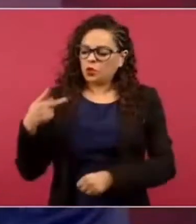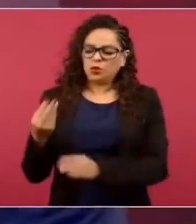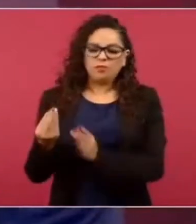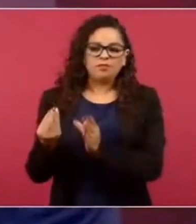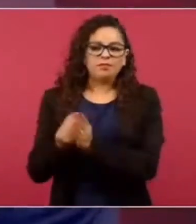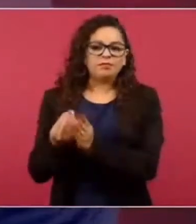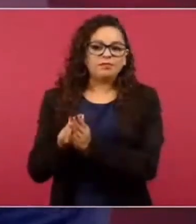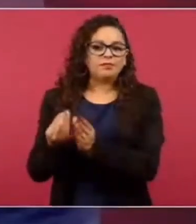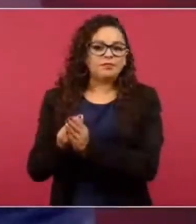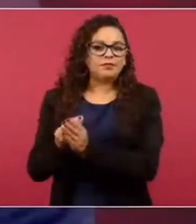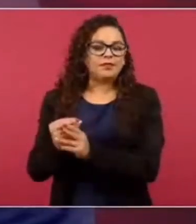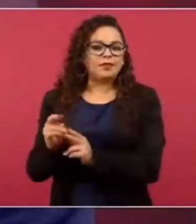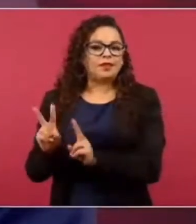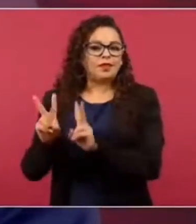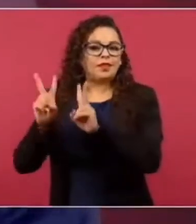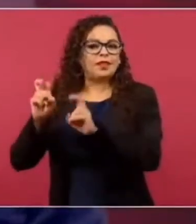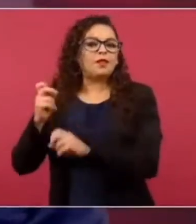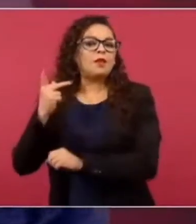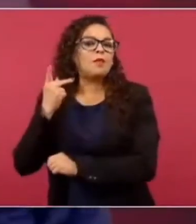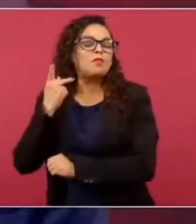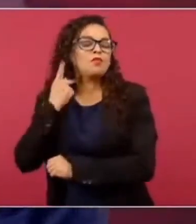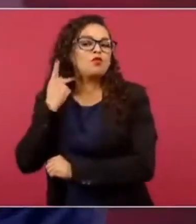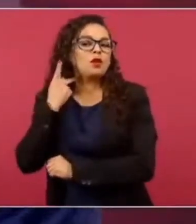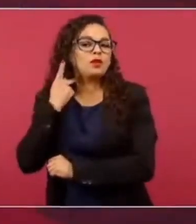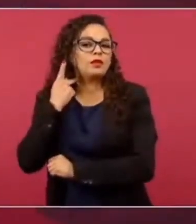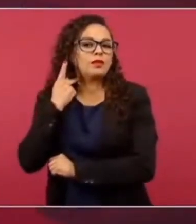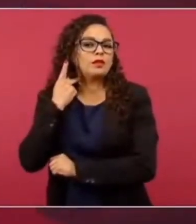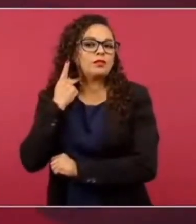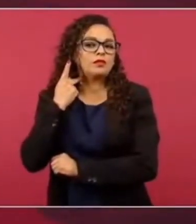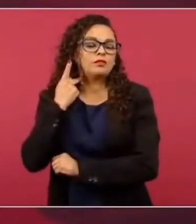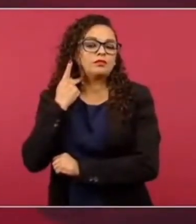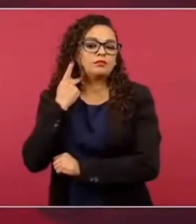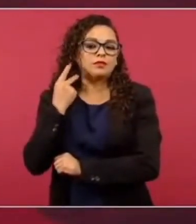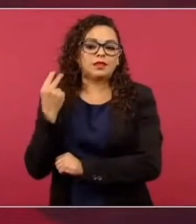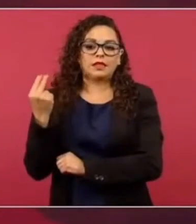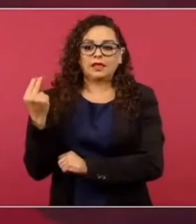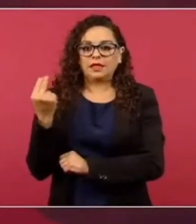se tiene que tener instinto certero.